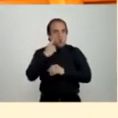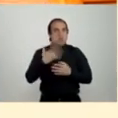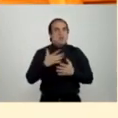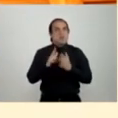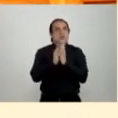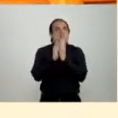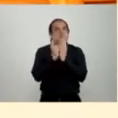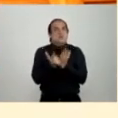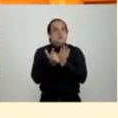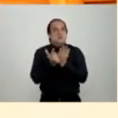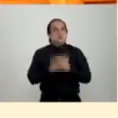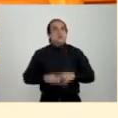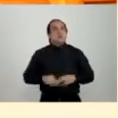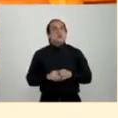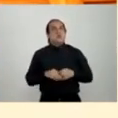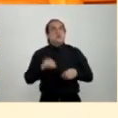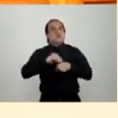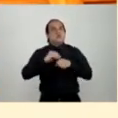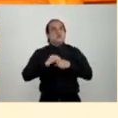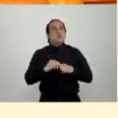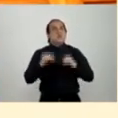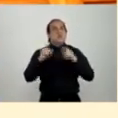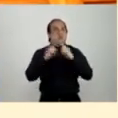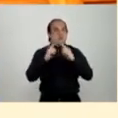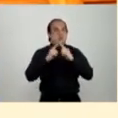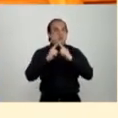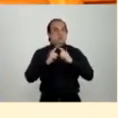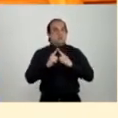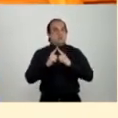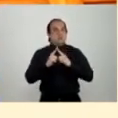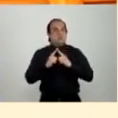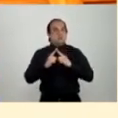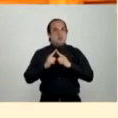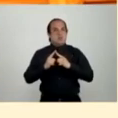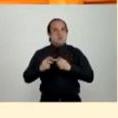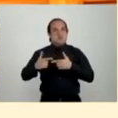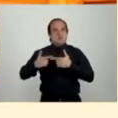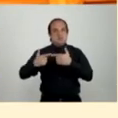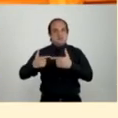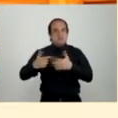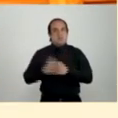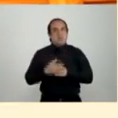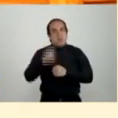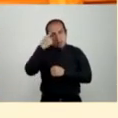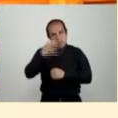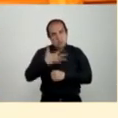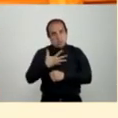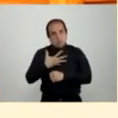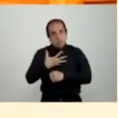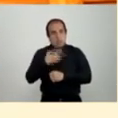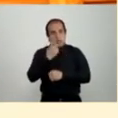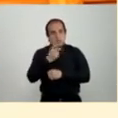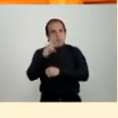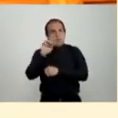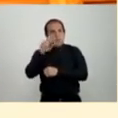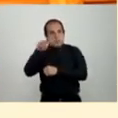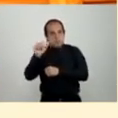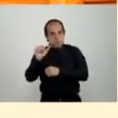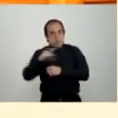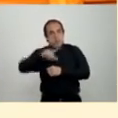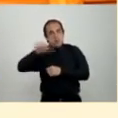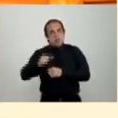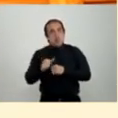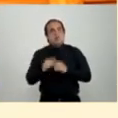en la Grecia clásica, cuya función es demostrar que la figura de Palestina posterior del Jesús de